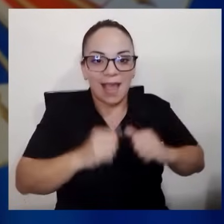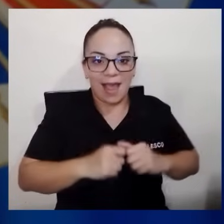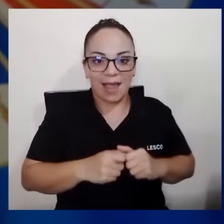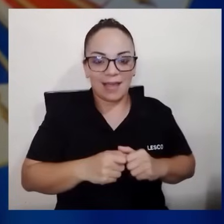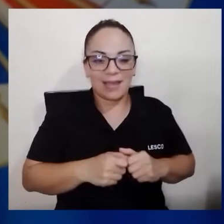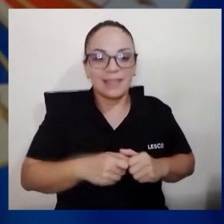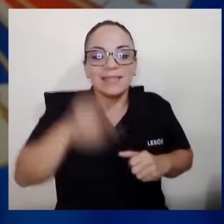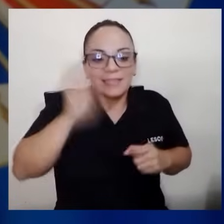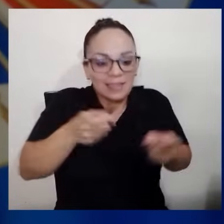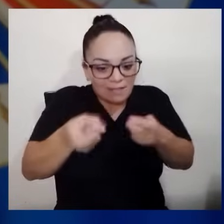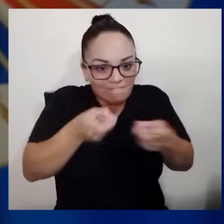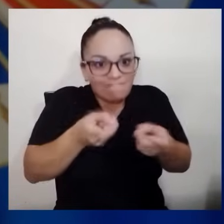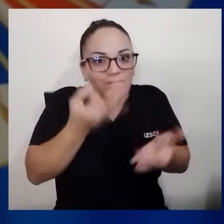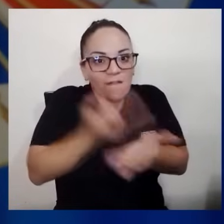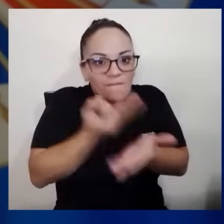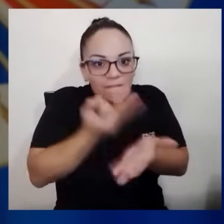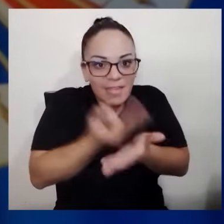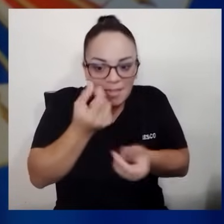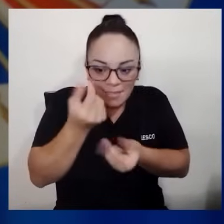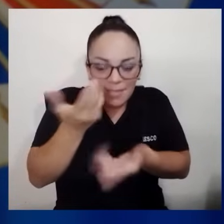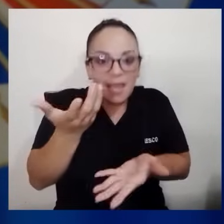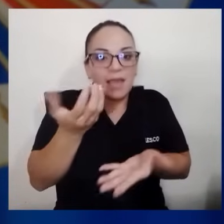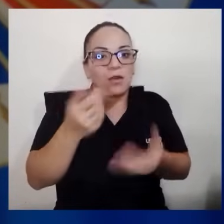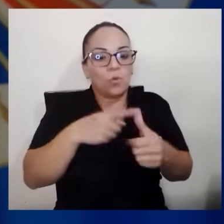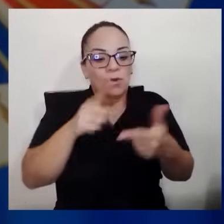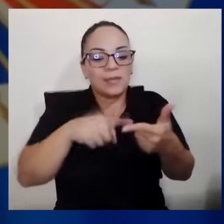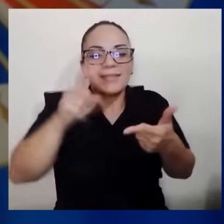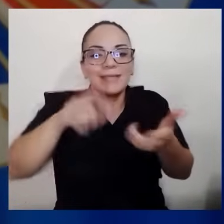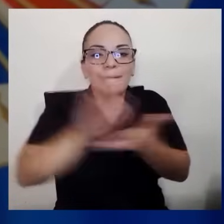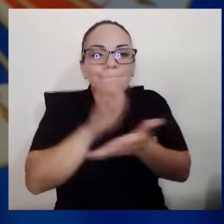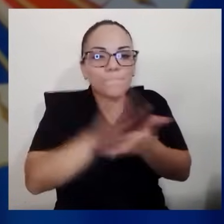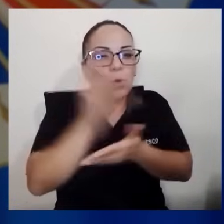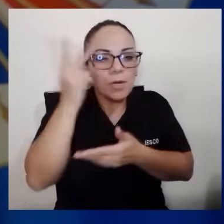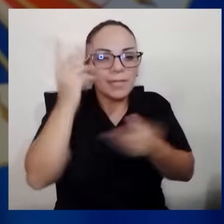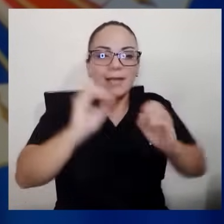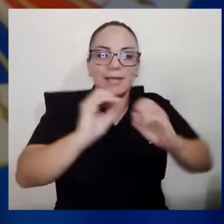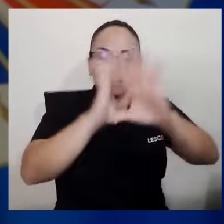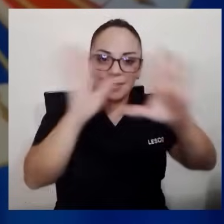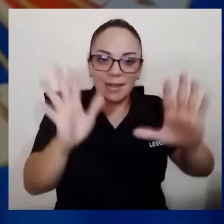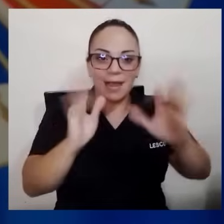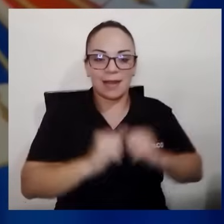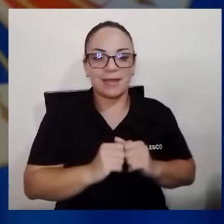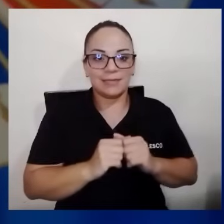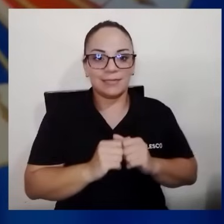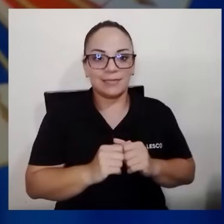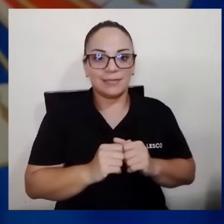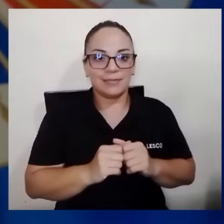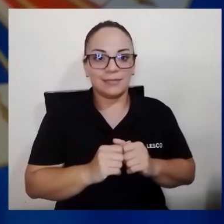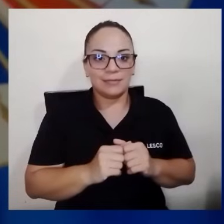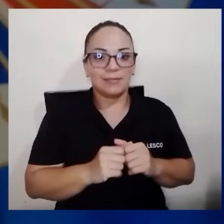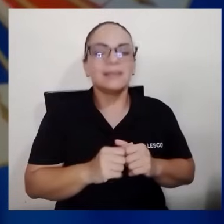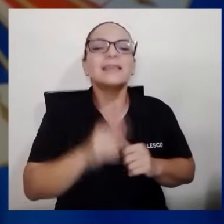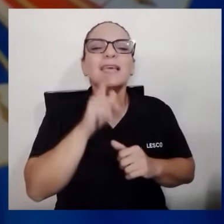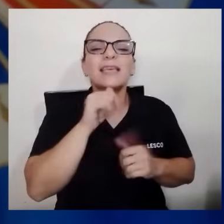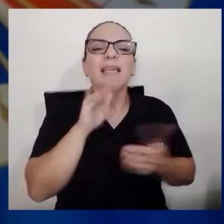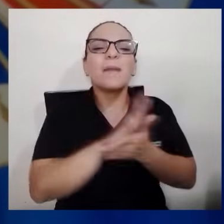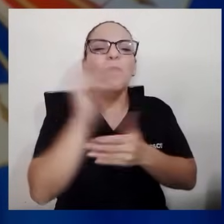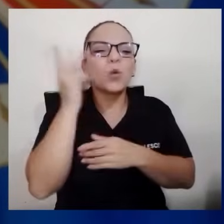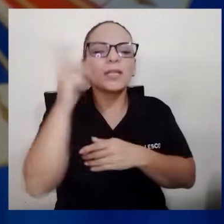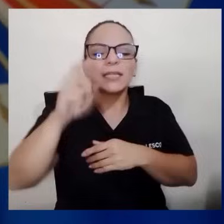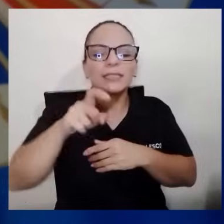financieros amerita políticas claras de los países receptores que den